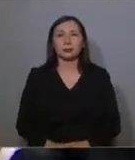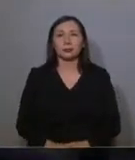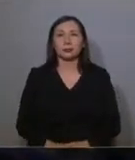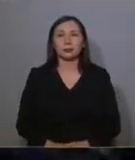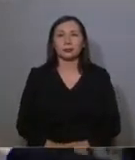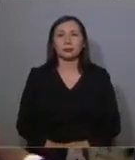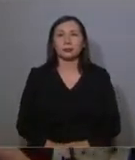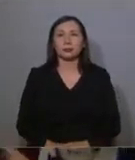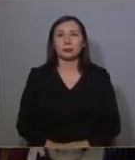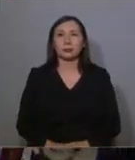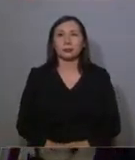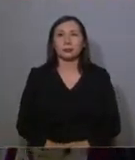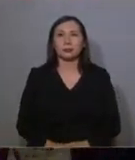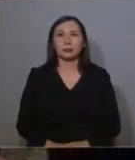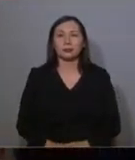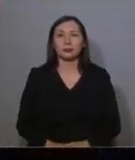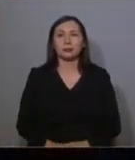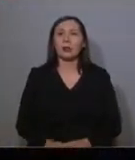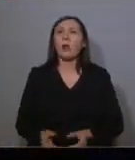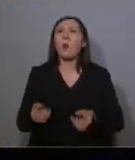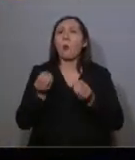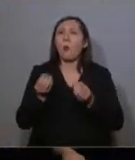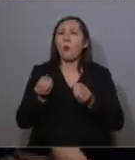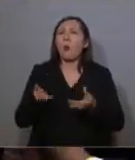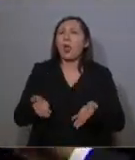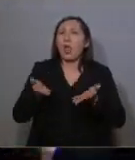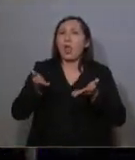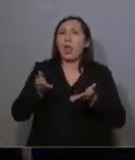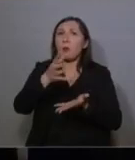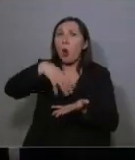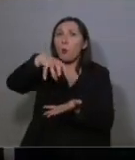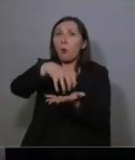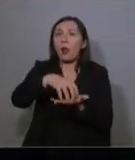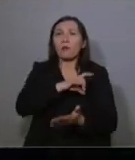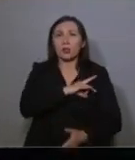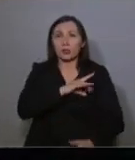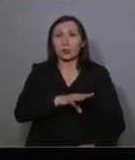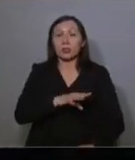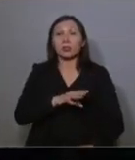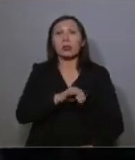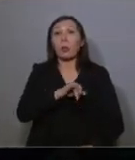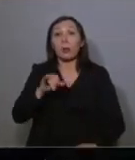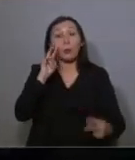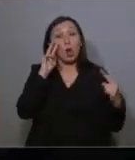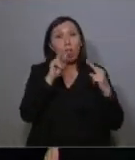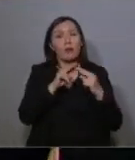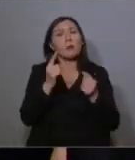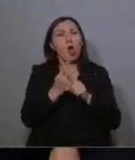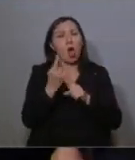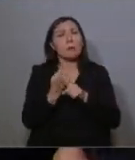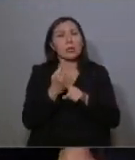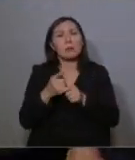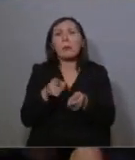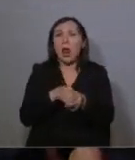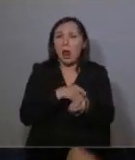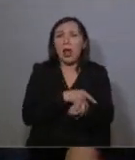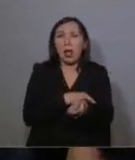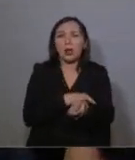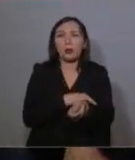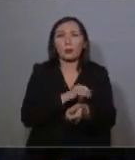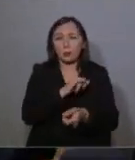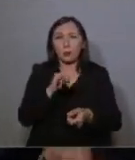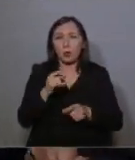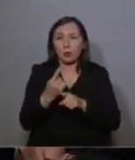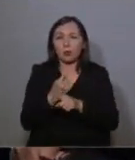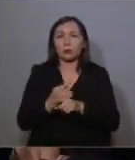del Estado, que son 139. Y que fue el primer anuncio cuando todavía no había asumido el gobierno, pero en horas de ayer, a través de